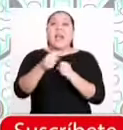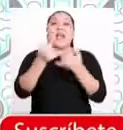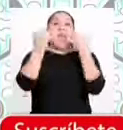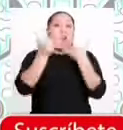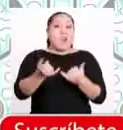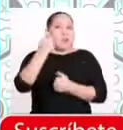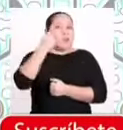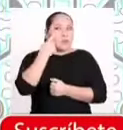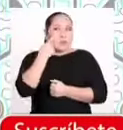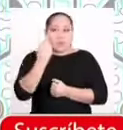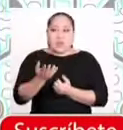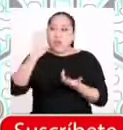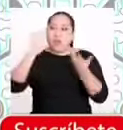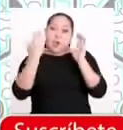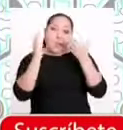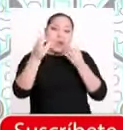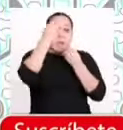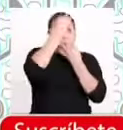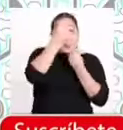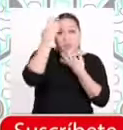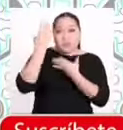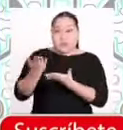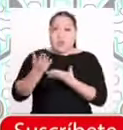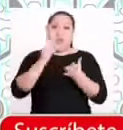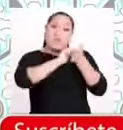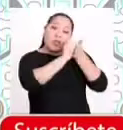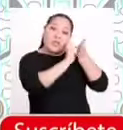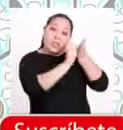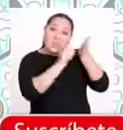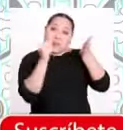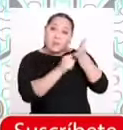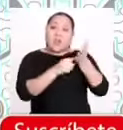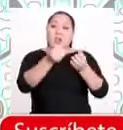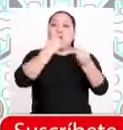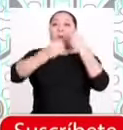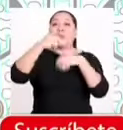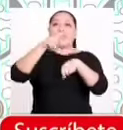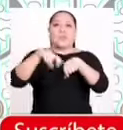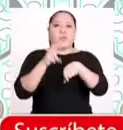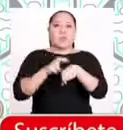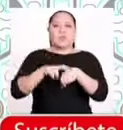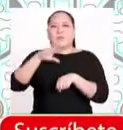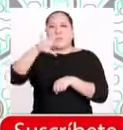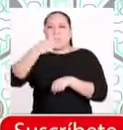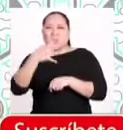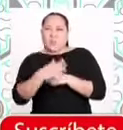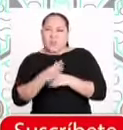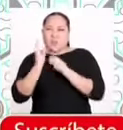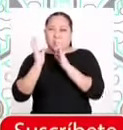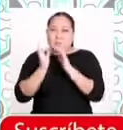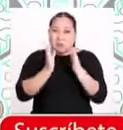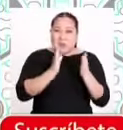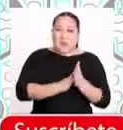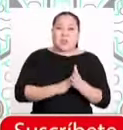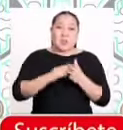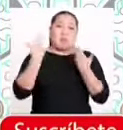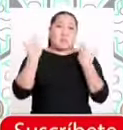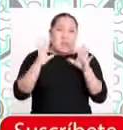hoy vamos a comparar información de un texto sobre los alimentos naturales. Los medianamente procesados, los